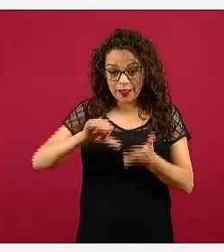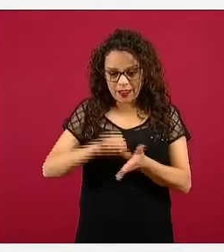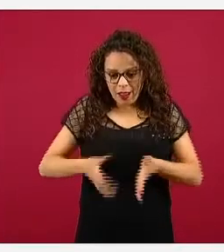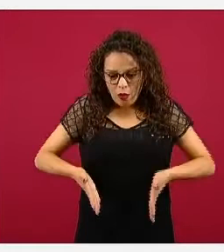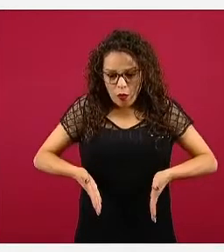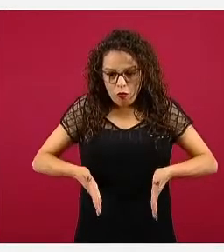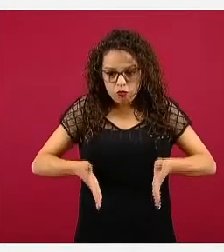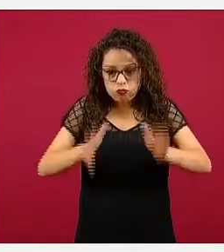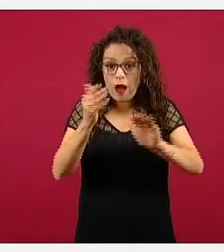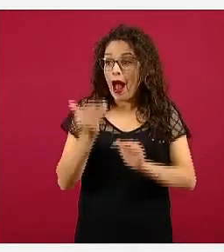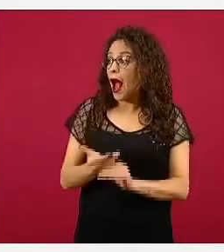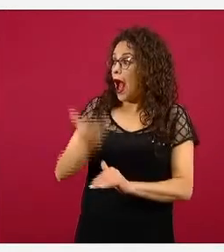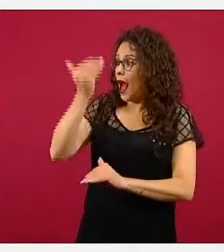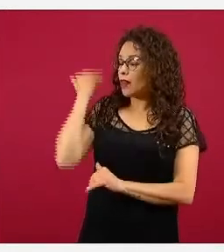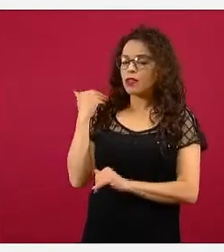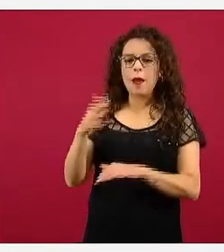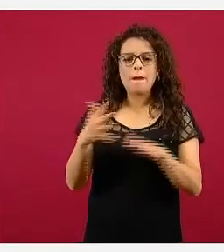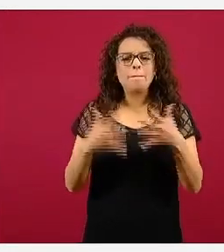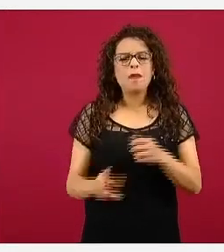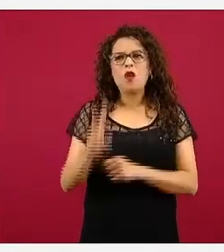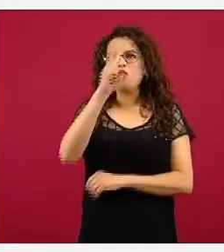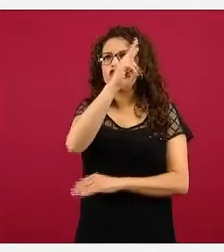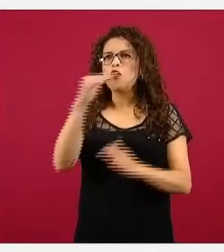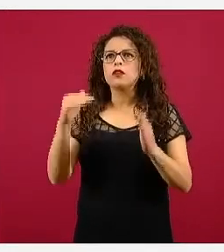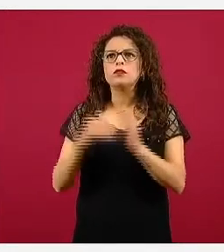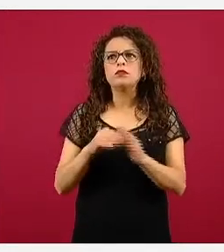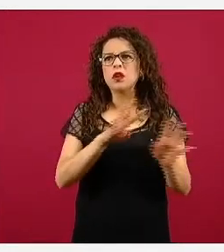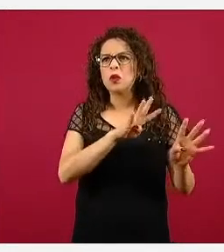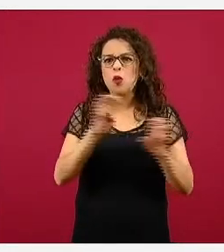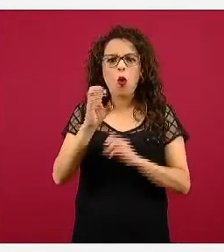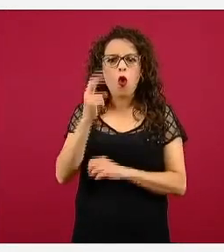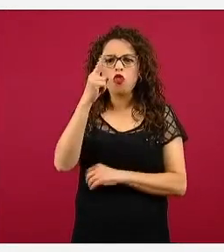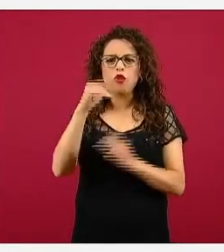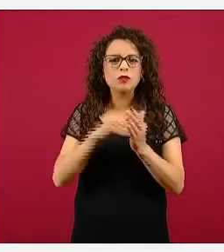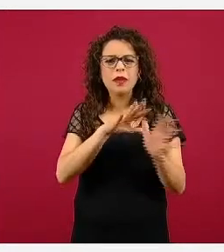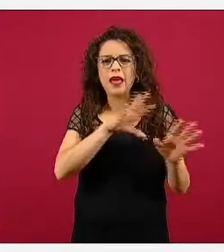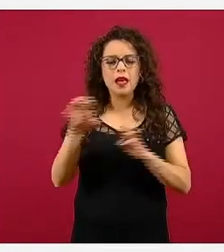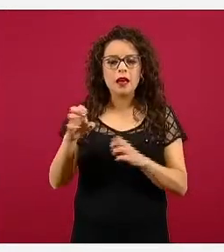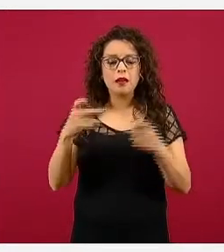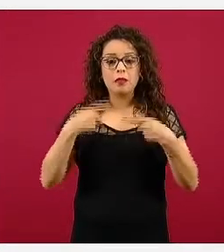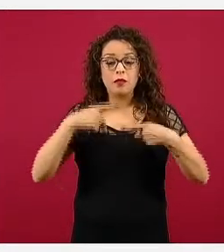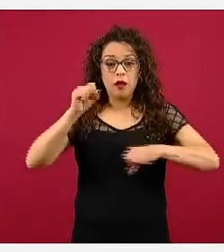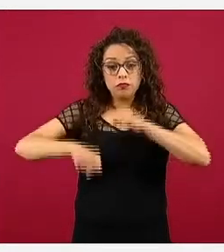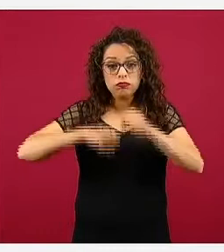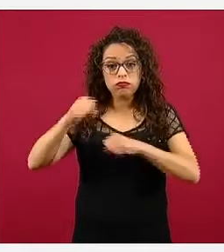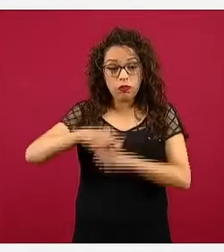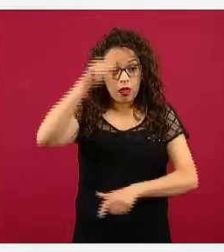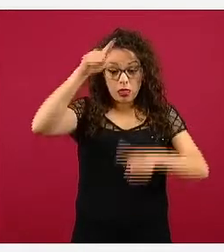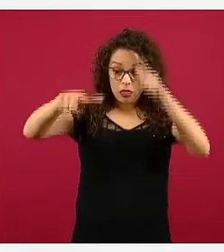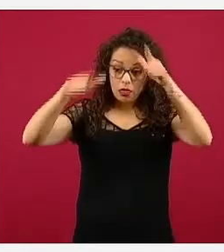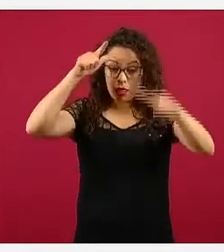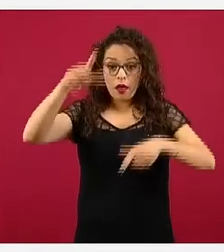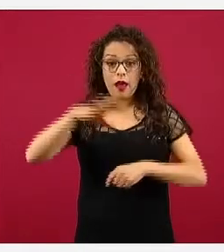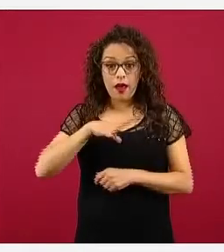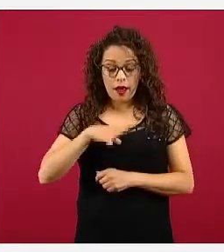ciclovía eran más o menos 2.400, 2.500 ciclistas los que detectamos. Después de poner la ciclovía hubo un incremento